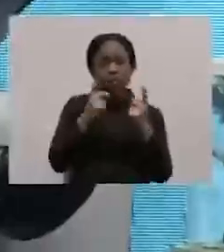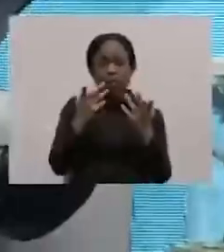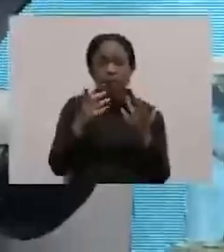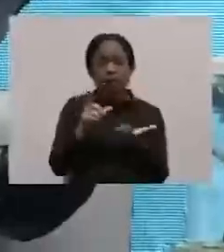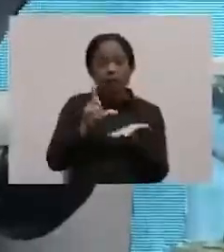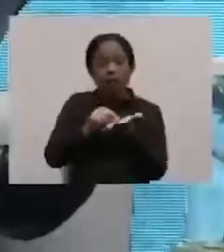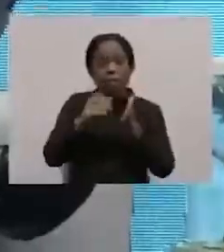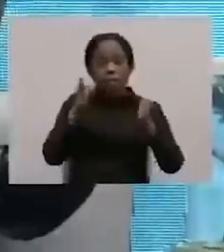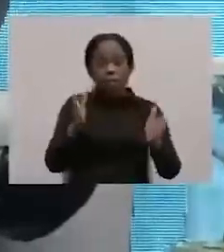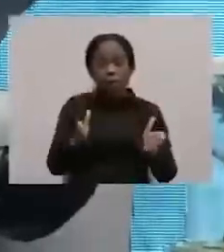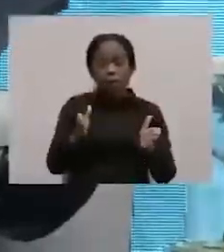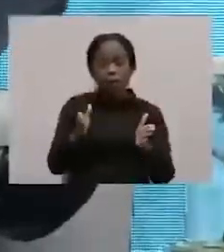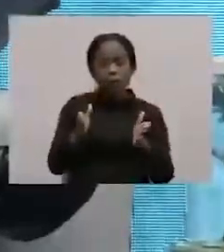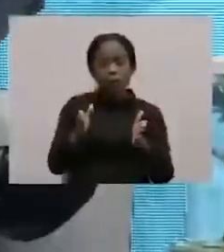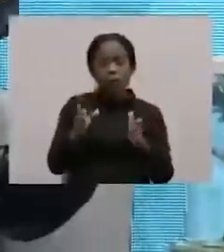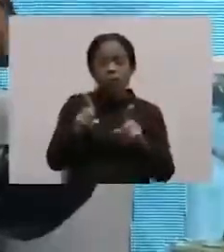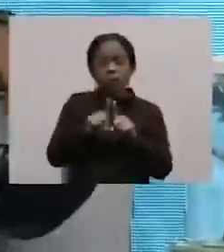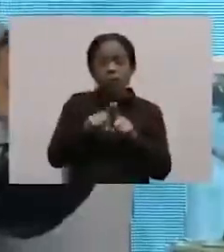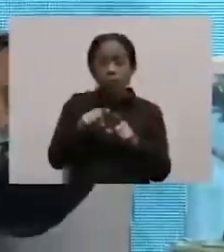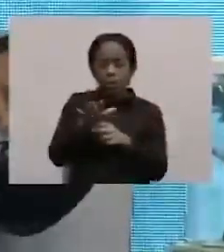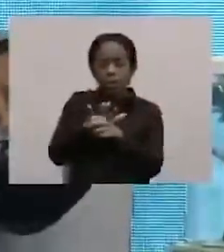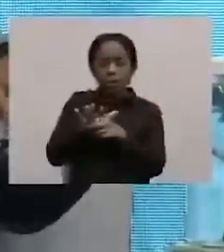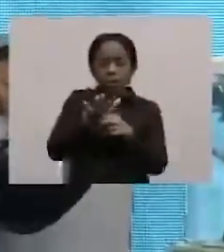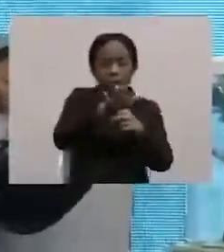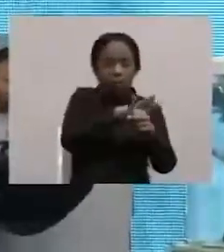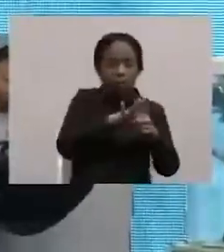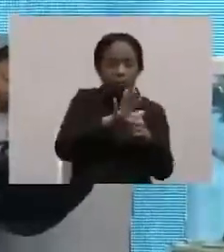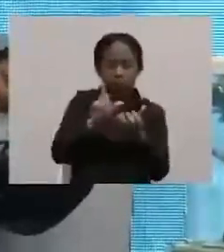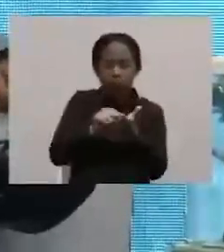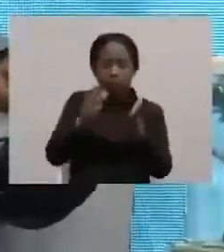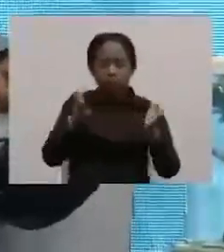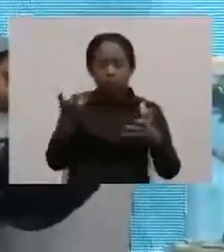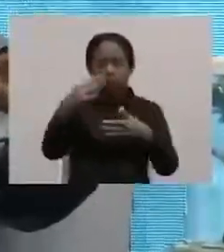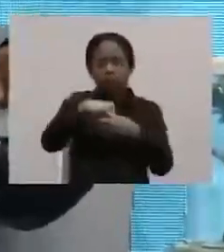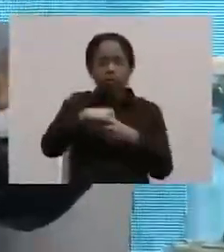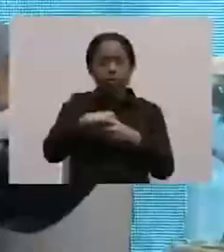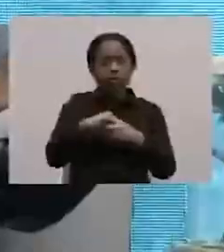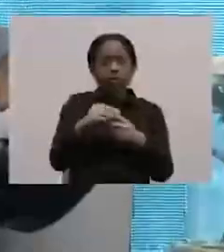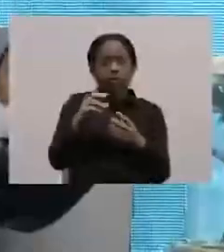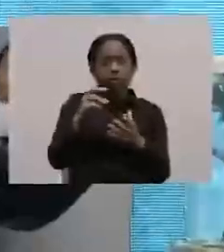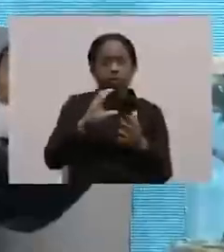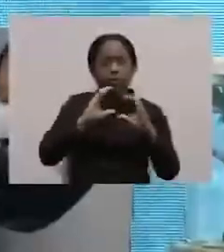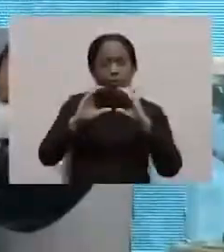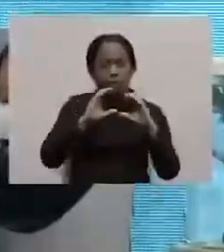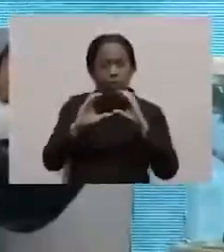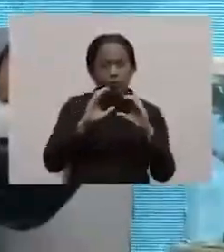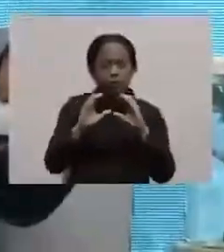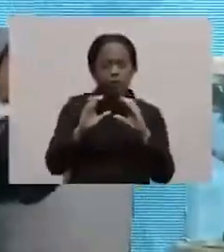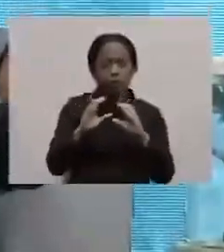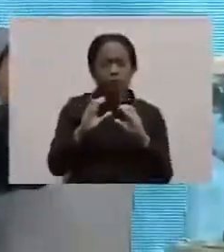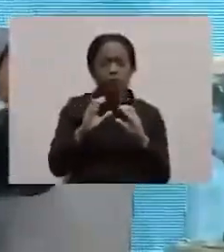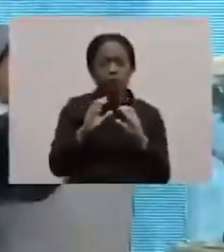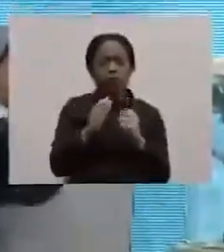periodísticos y los espacios periodísticos dentro de los medios de comunicación.